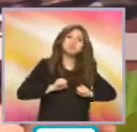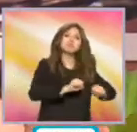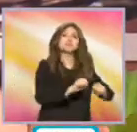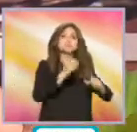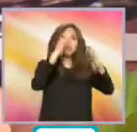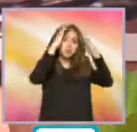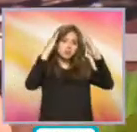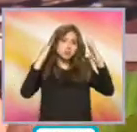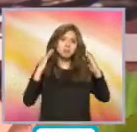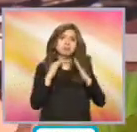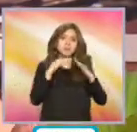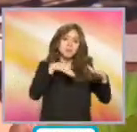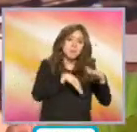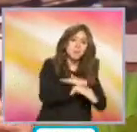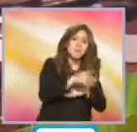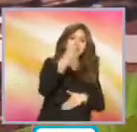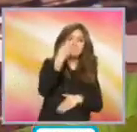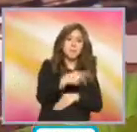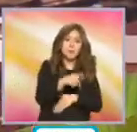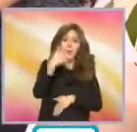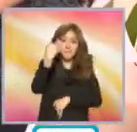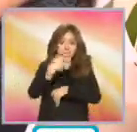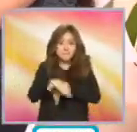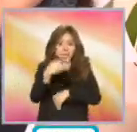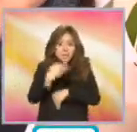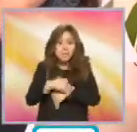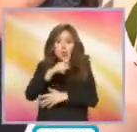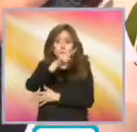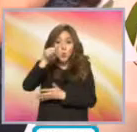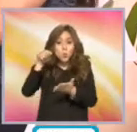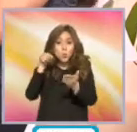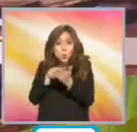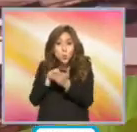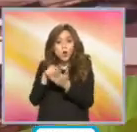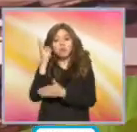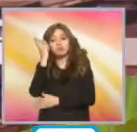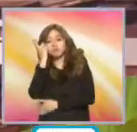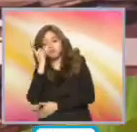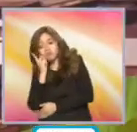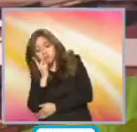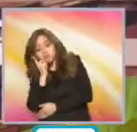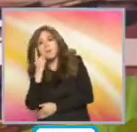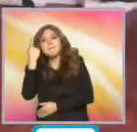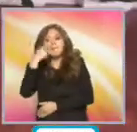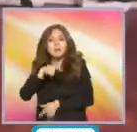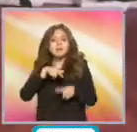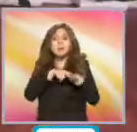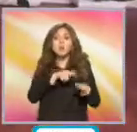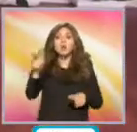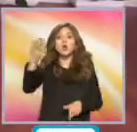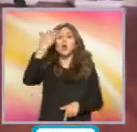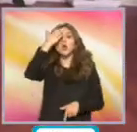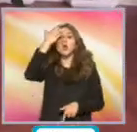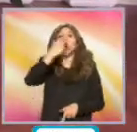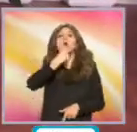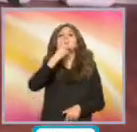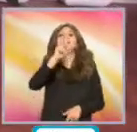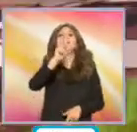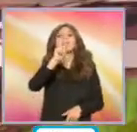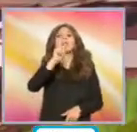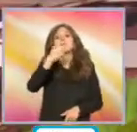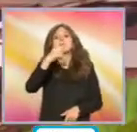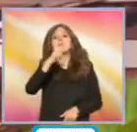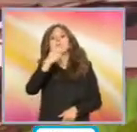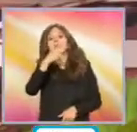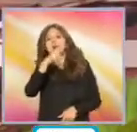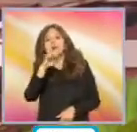camino al convento, en una posada en donde se detienen, conoce a este joven de Grie y sus destinos